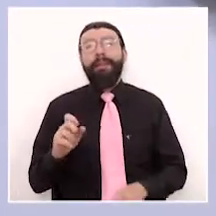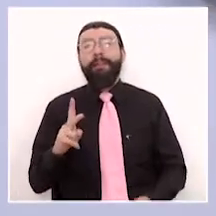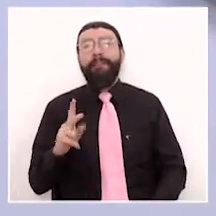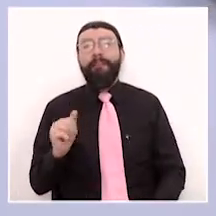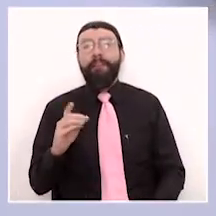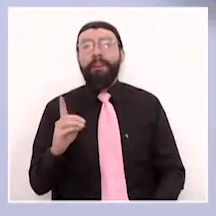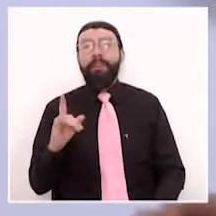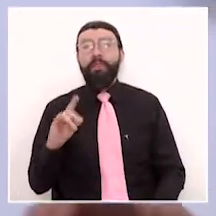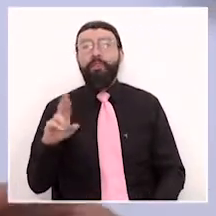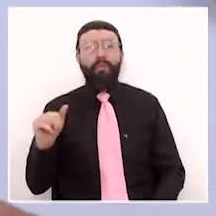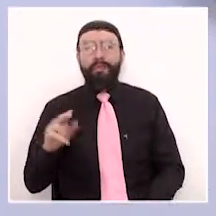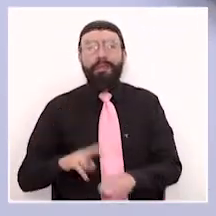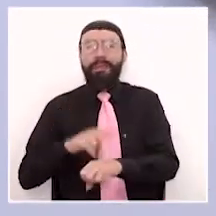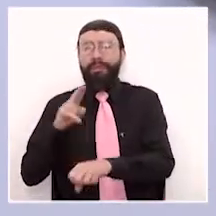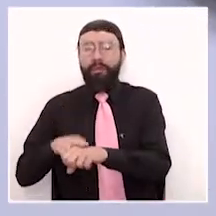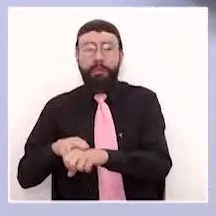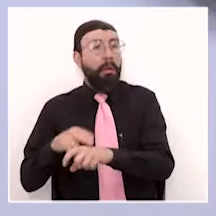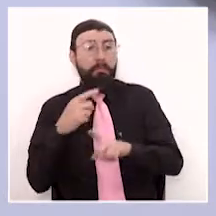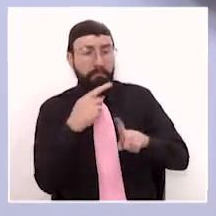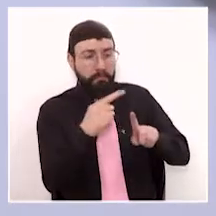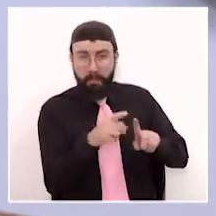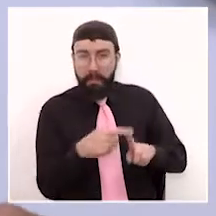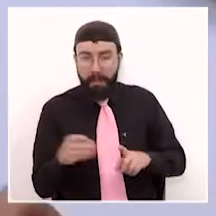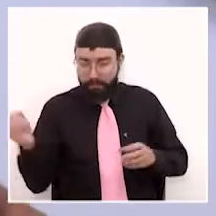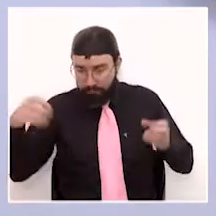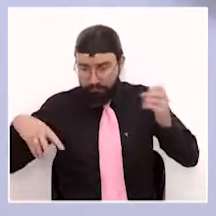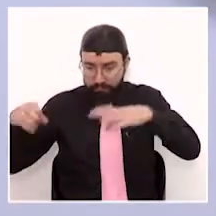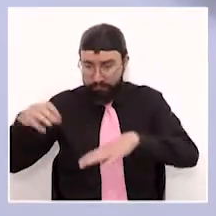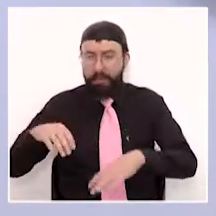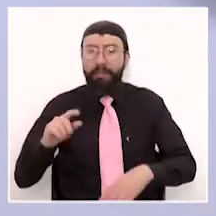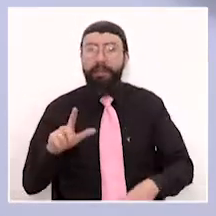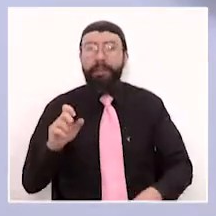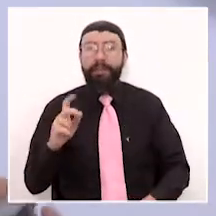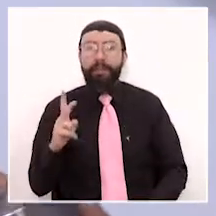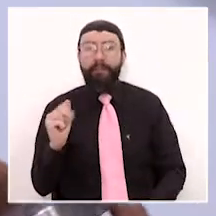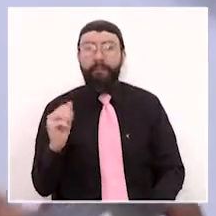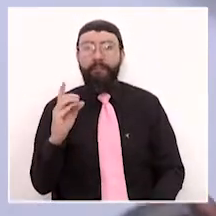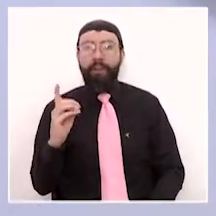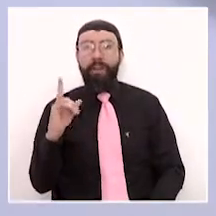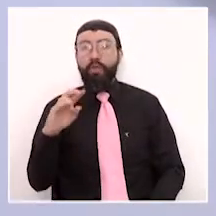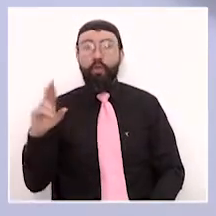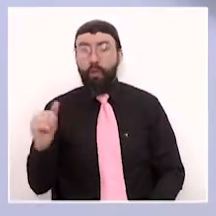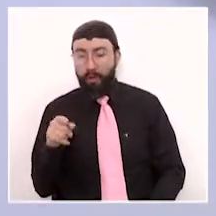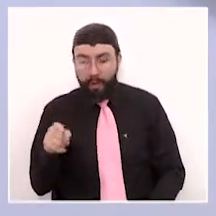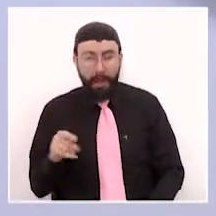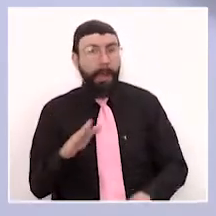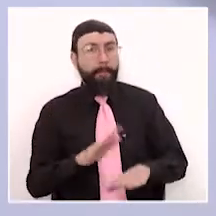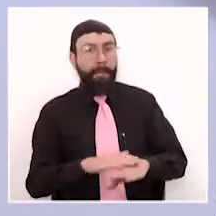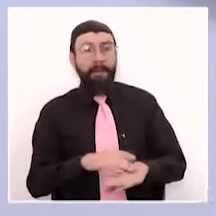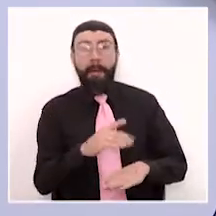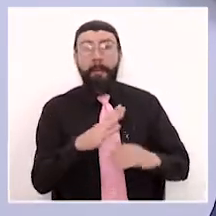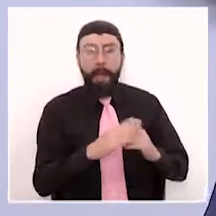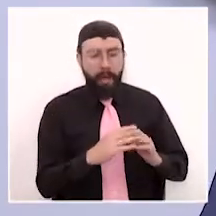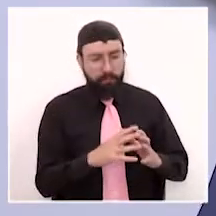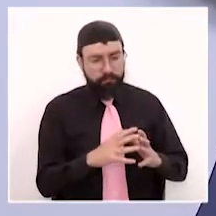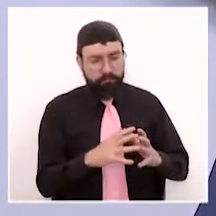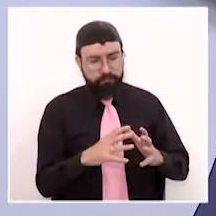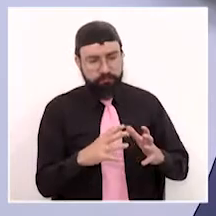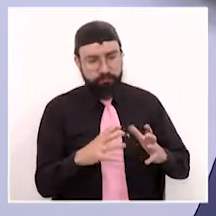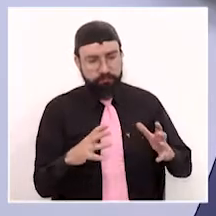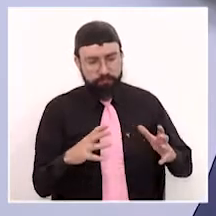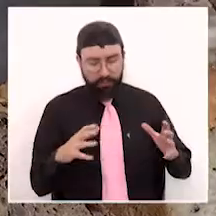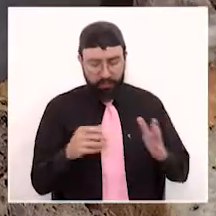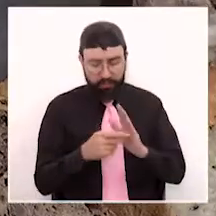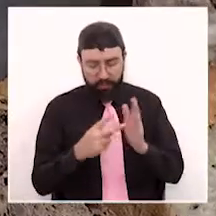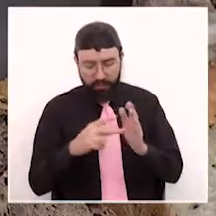levaduras, son muchas levaduras que están acá adentro y que lo que hacen es que nos permiten fermentar el pan, o sea que nos están